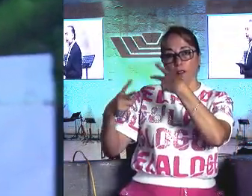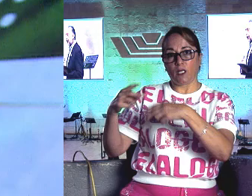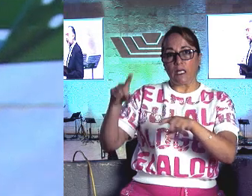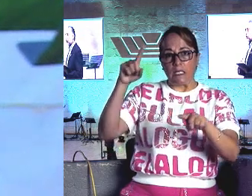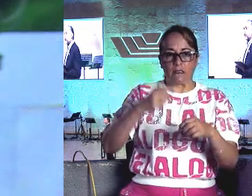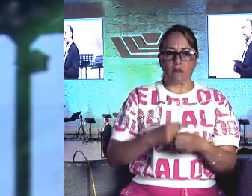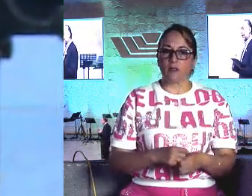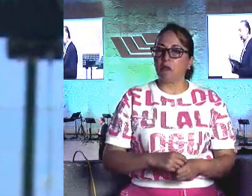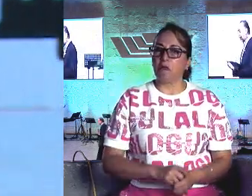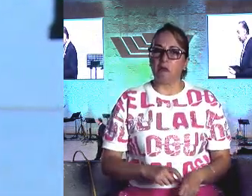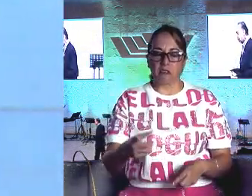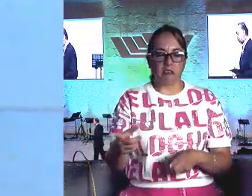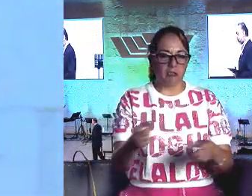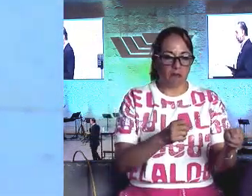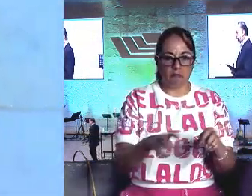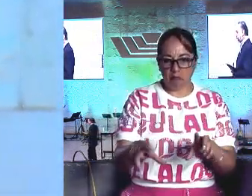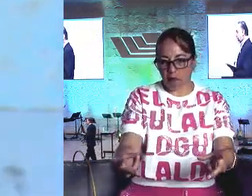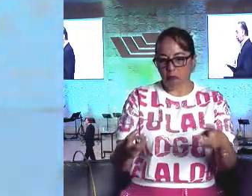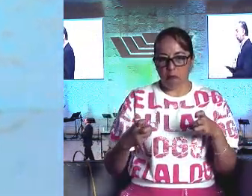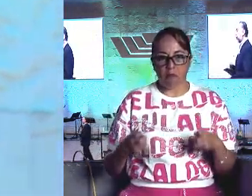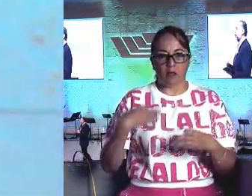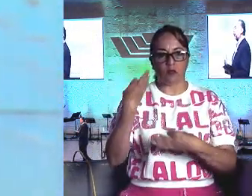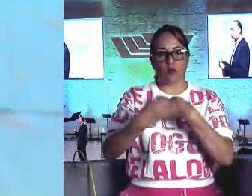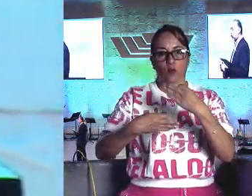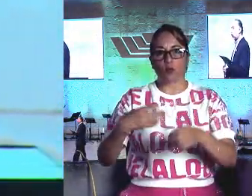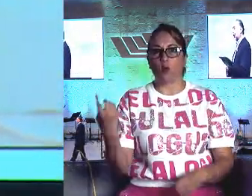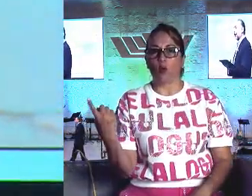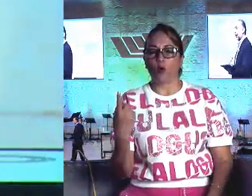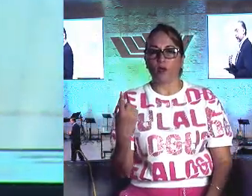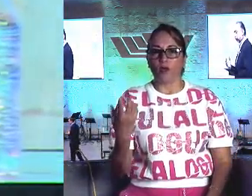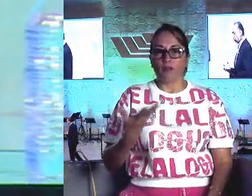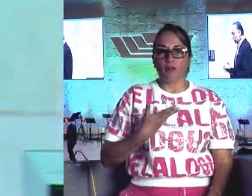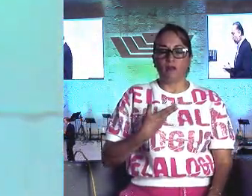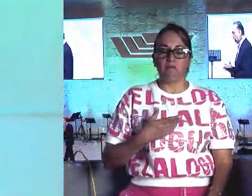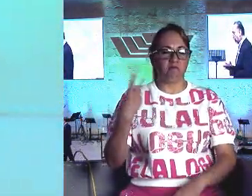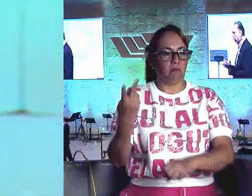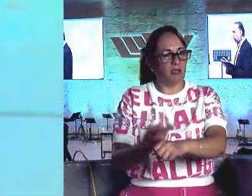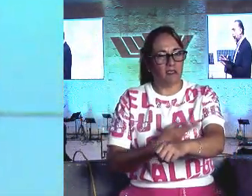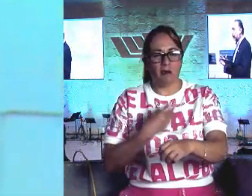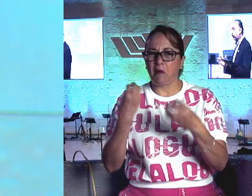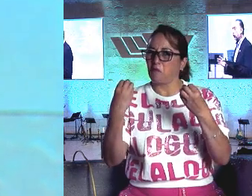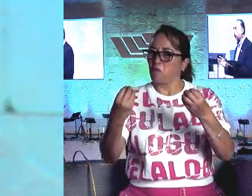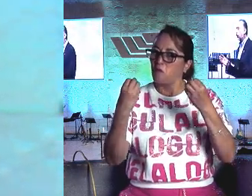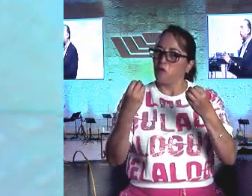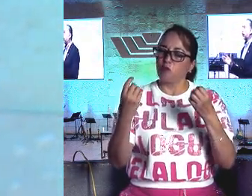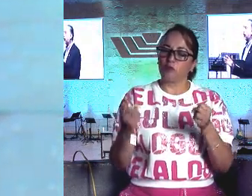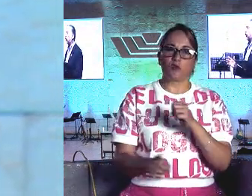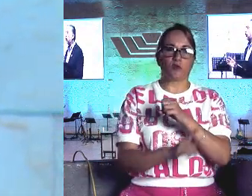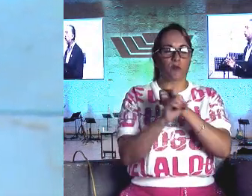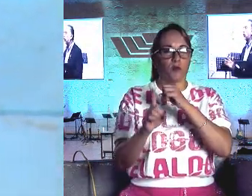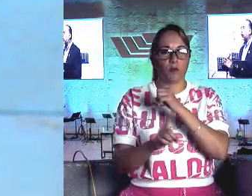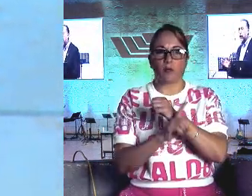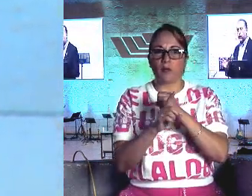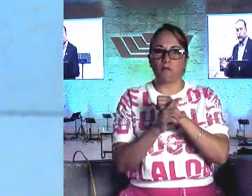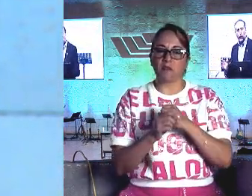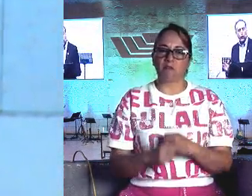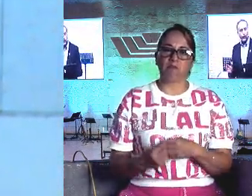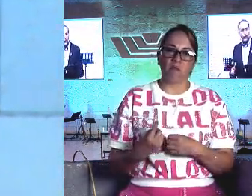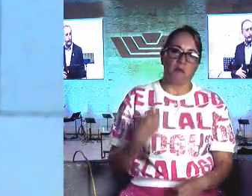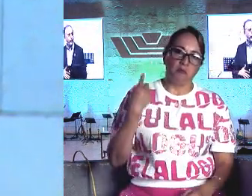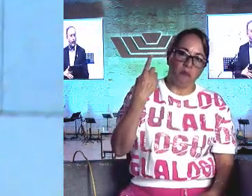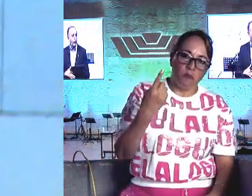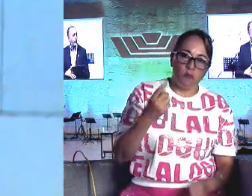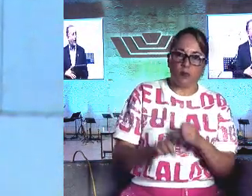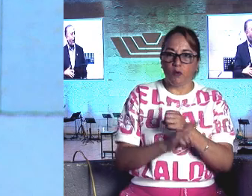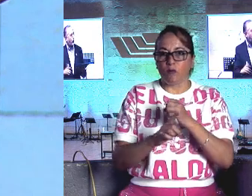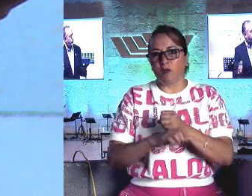Y los madianitas habían pasado una tras otra. La historia lo platica el libro de Jueces, y era